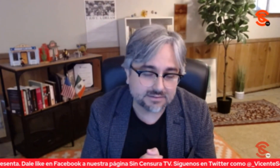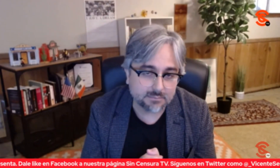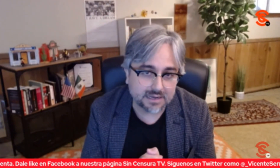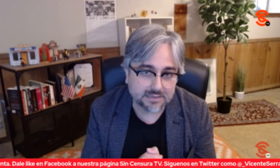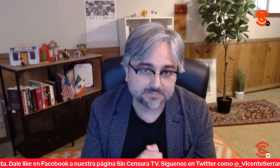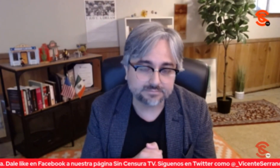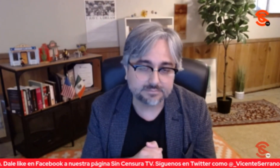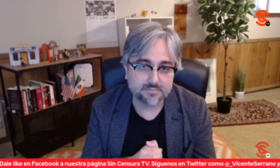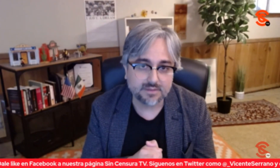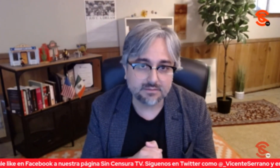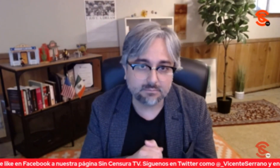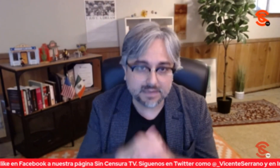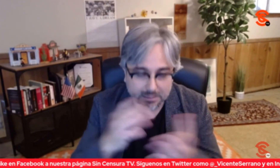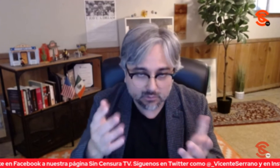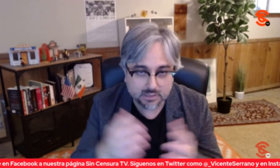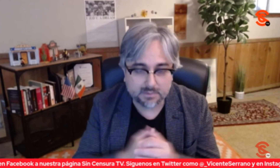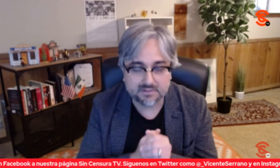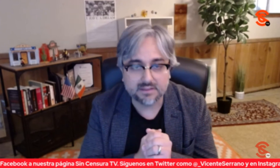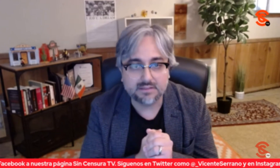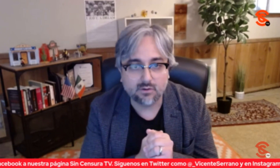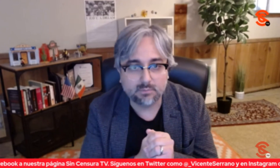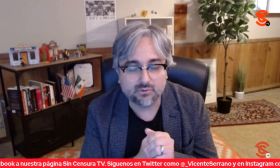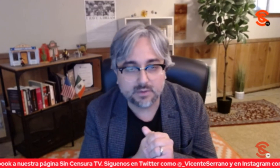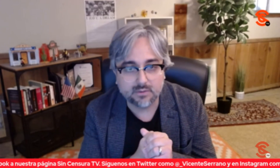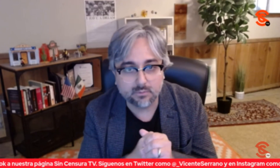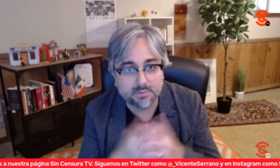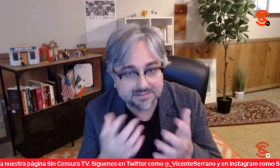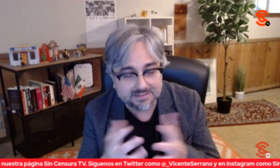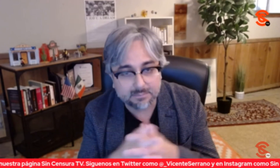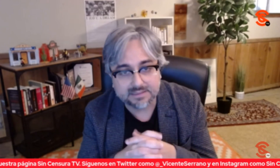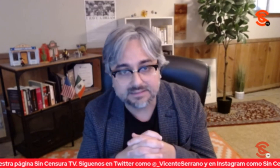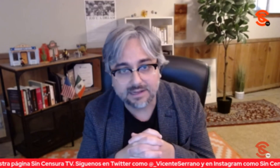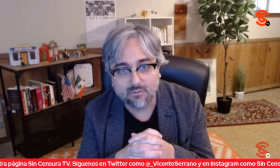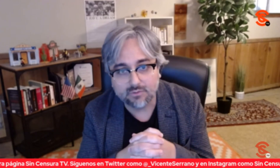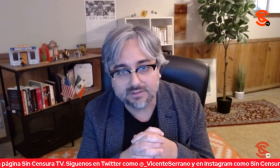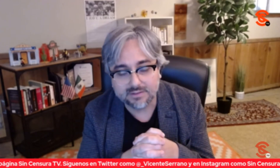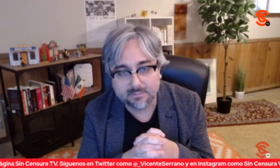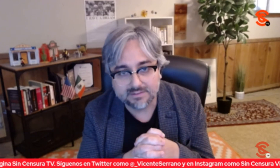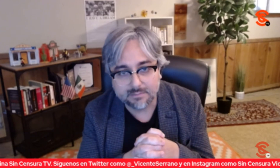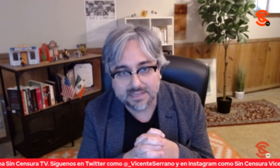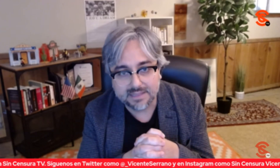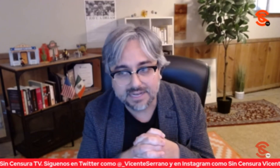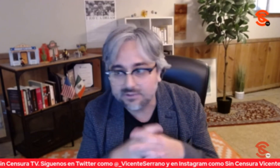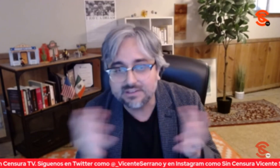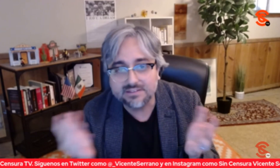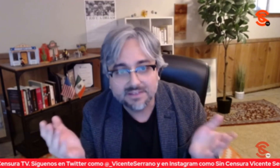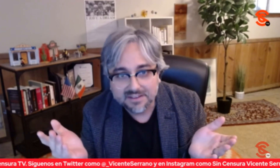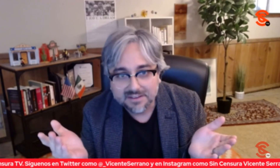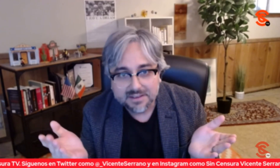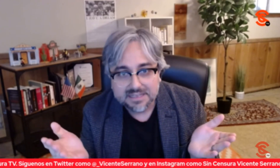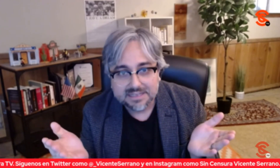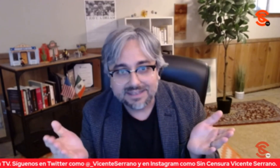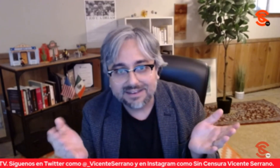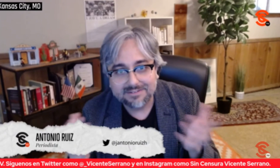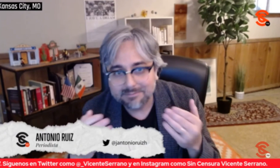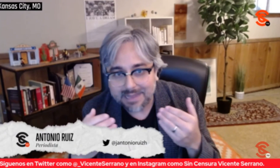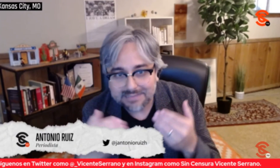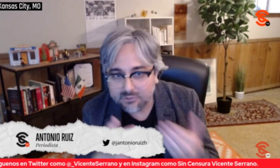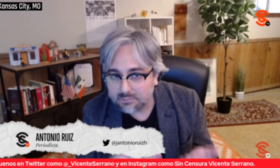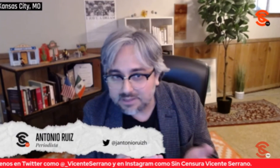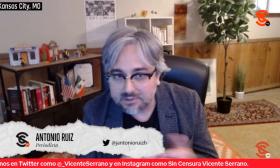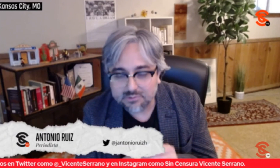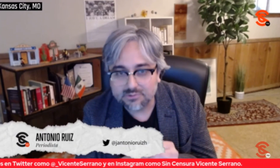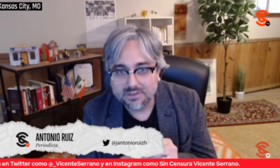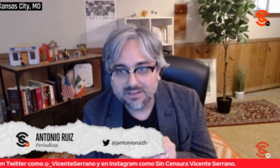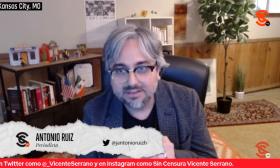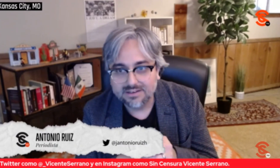finales de esta semana veremos al presidente López Obrador precisamente en la conferencia de prensa mañanera. Entonces, a